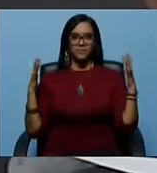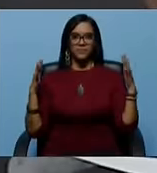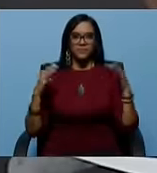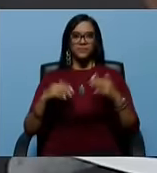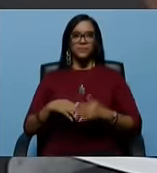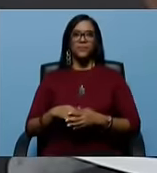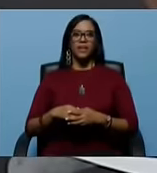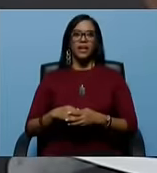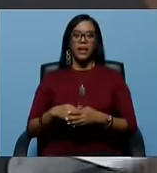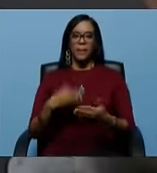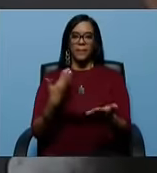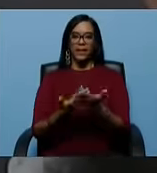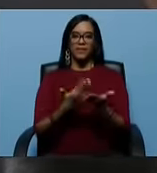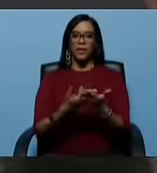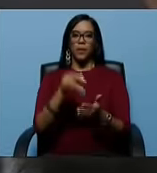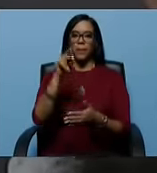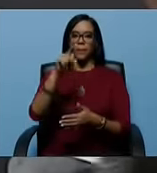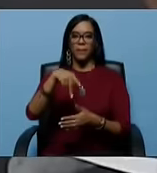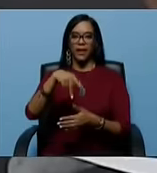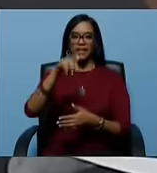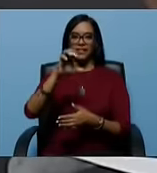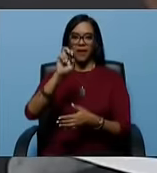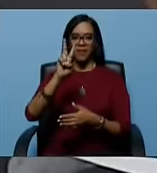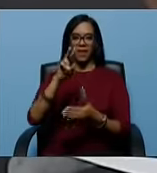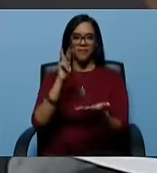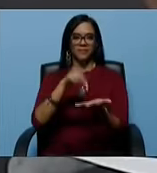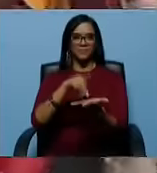Partido Comunista de Venezuela presente.